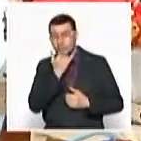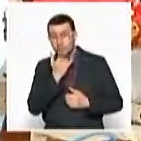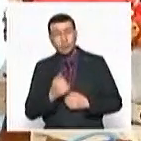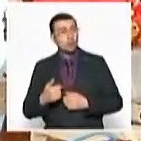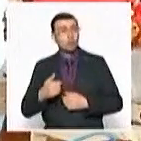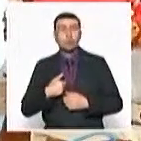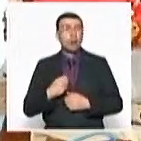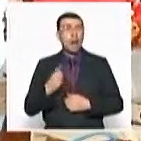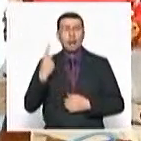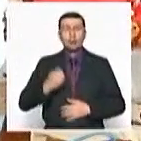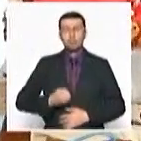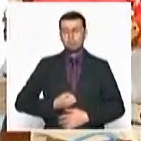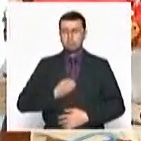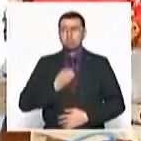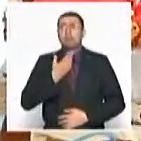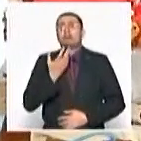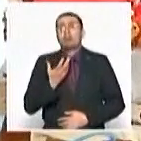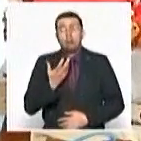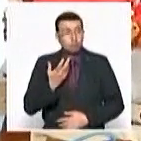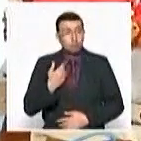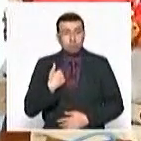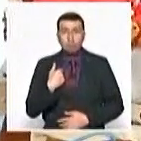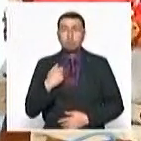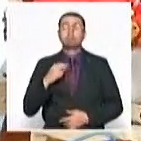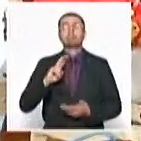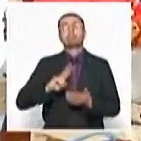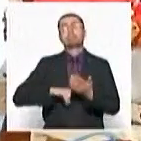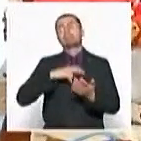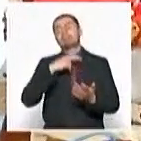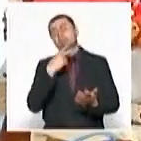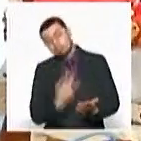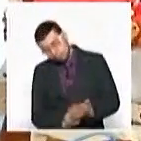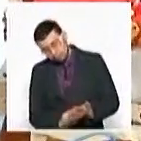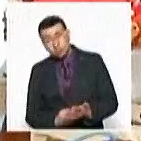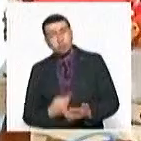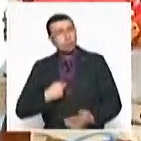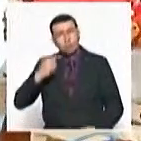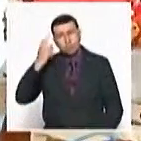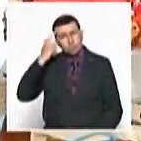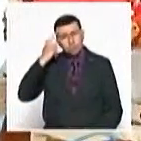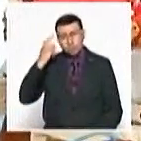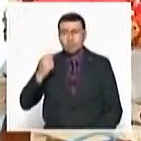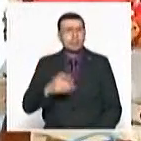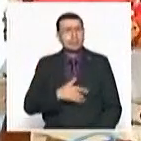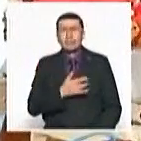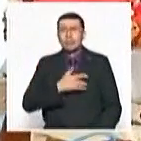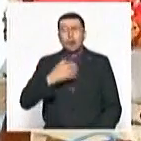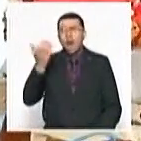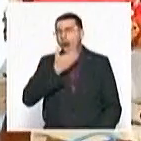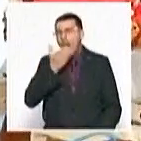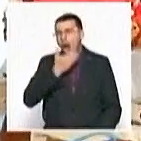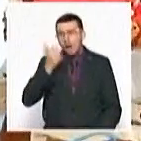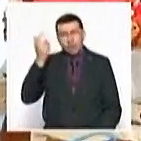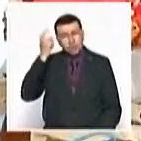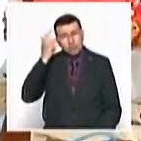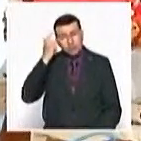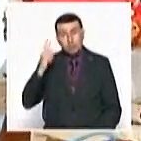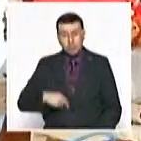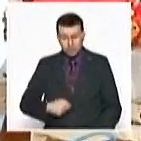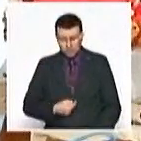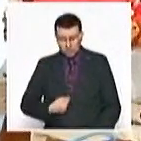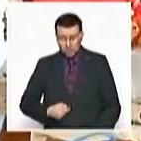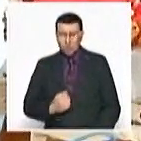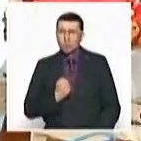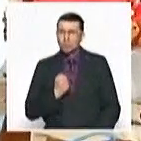algún motivo me desmayo. Siento en la cabeza mucho calor y dolor fuerte en la boca del estómago.